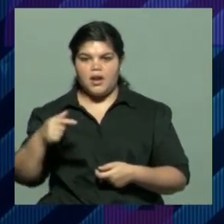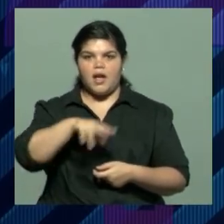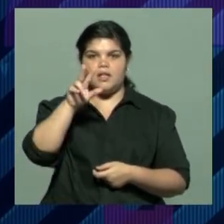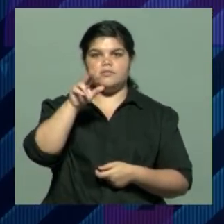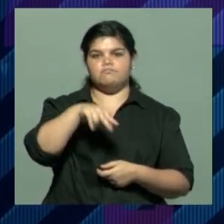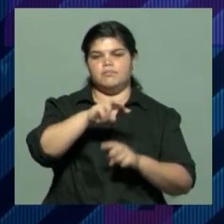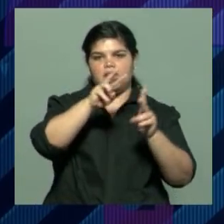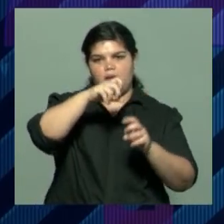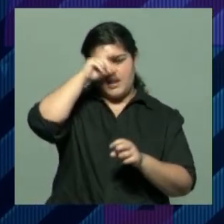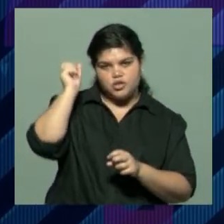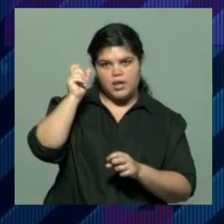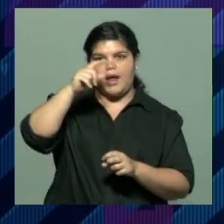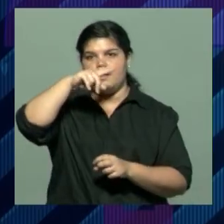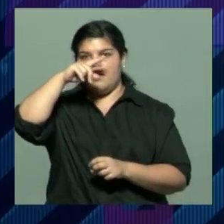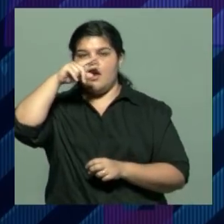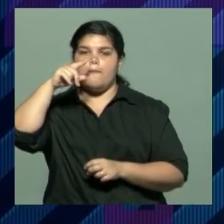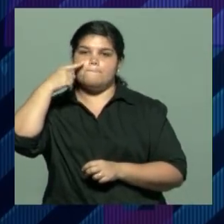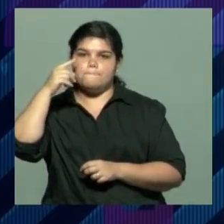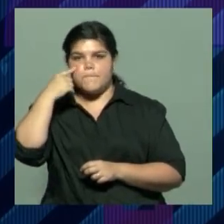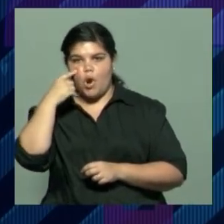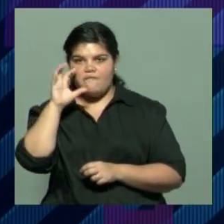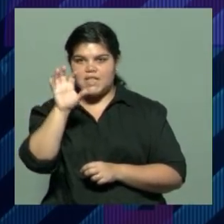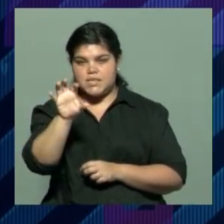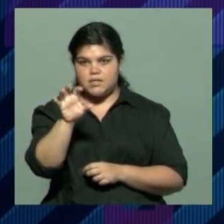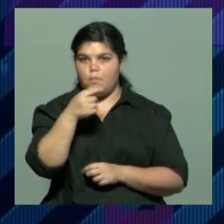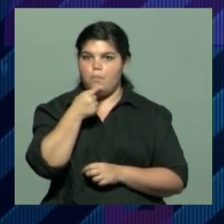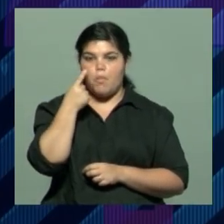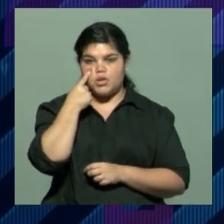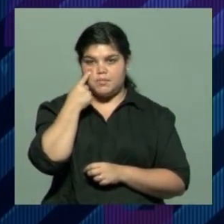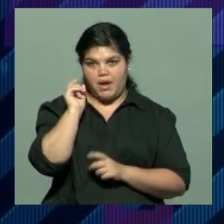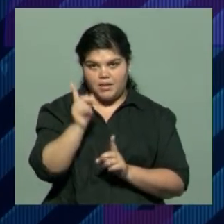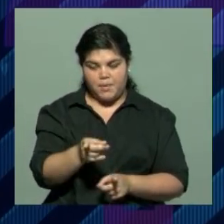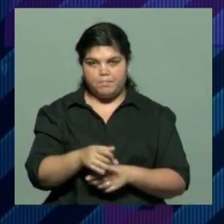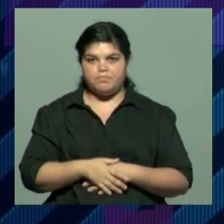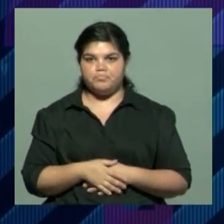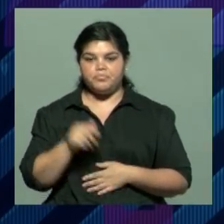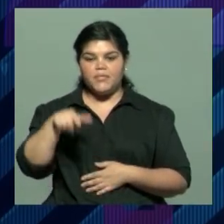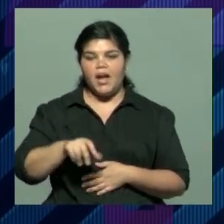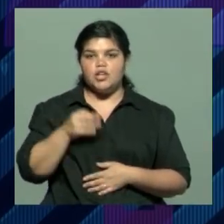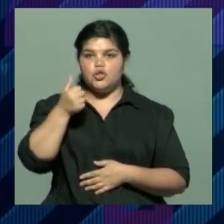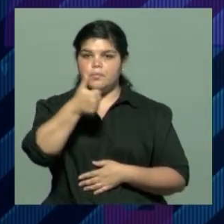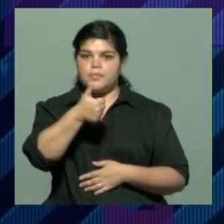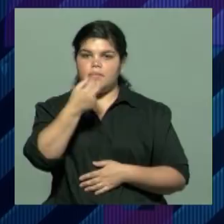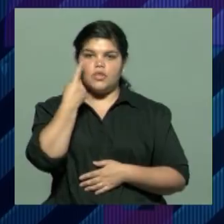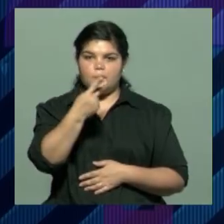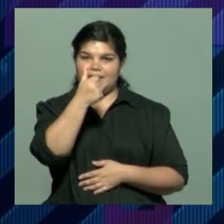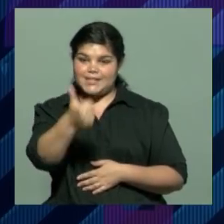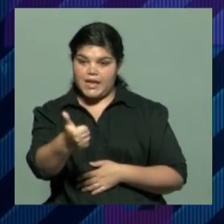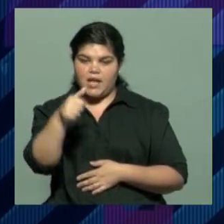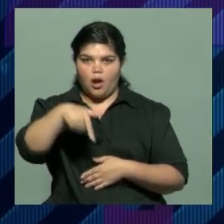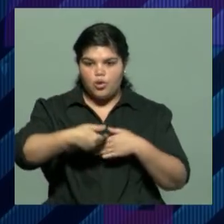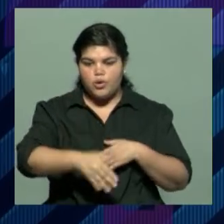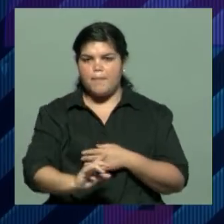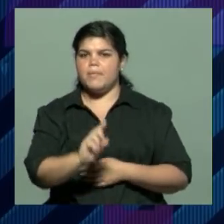nacional, provincial y municipal. Por primera vez, hoy, desde el 2006, comenzará a aplicarse en toda la provincia